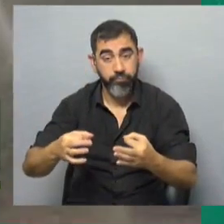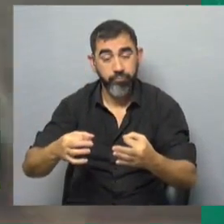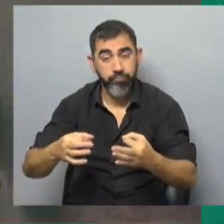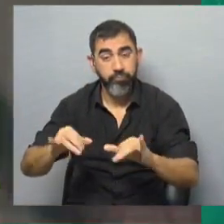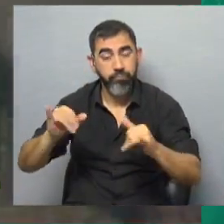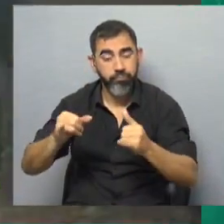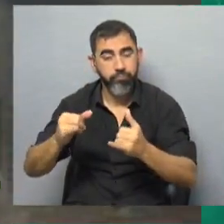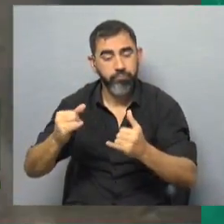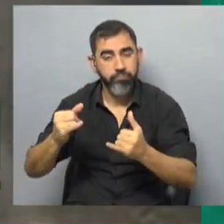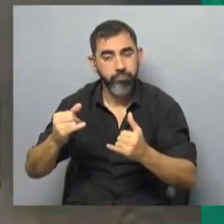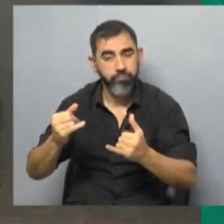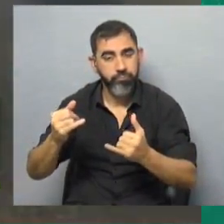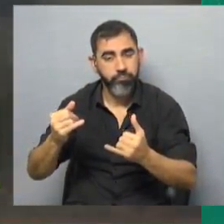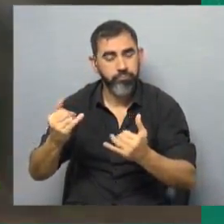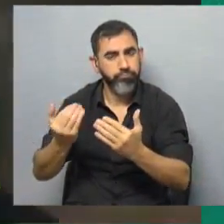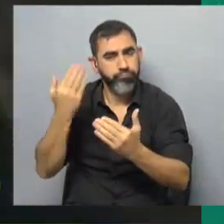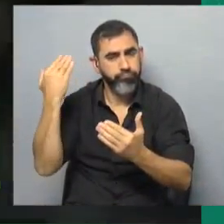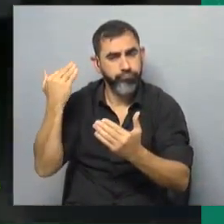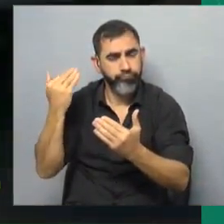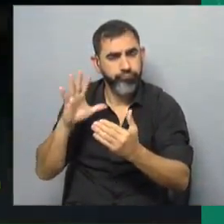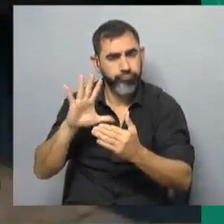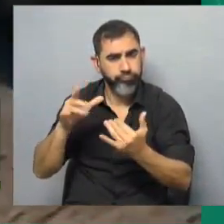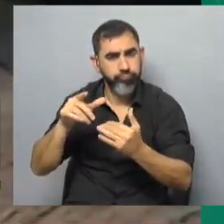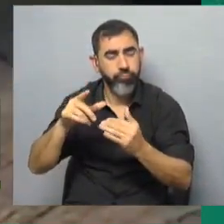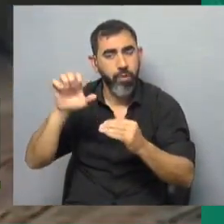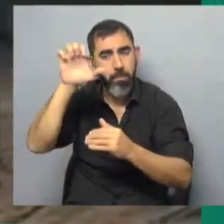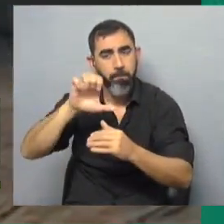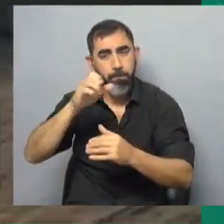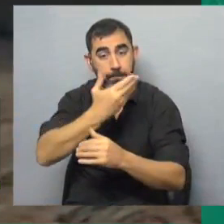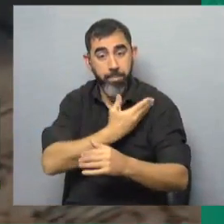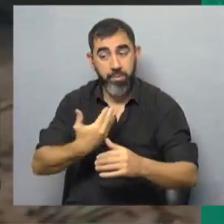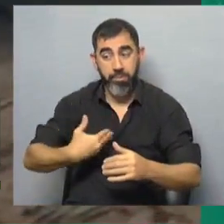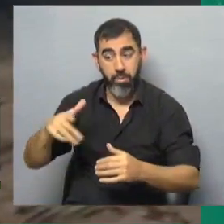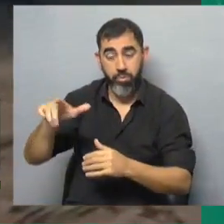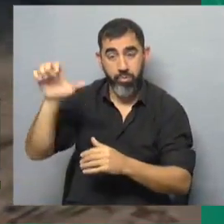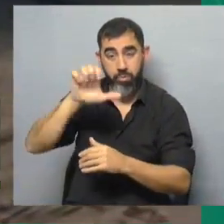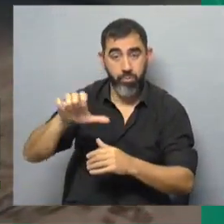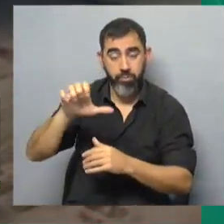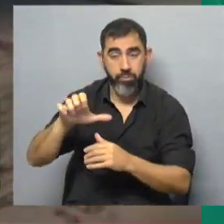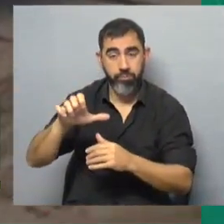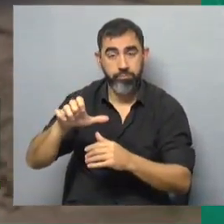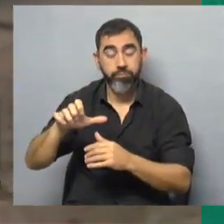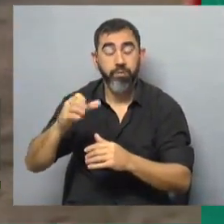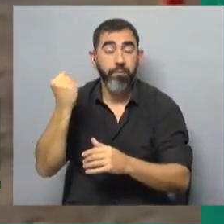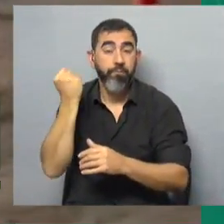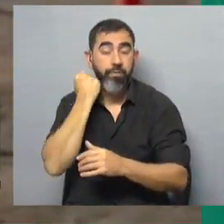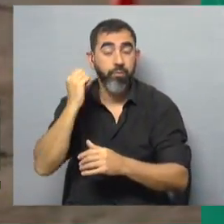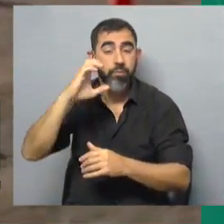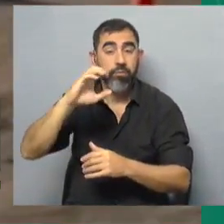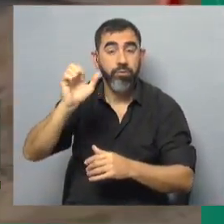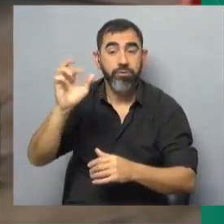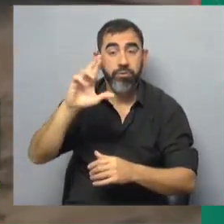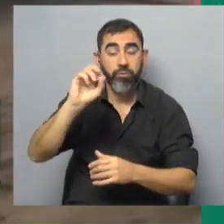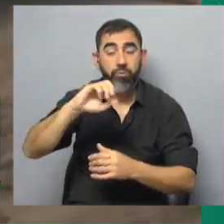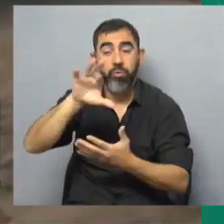ya a un tiempo bastante pronunciado en el tiempo con este empresario que maneja los destinos de Frigocerro, que está en la ciudad de